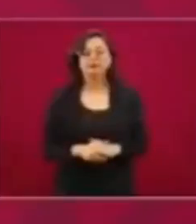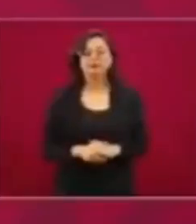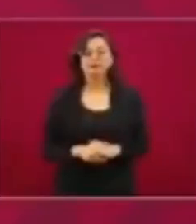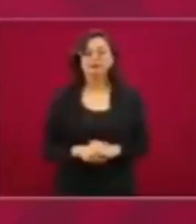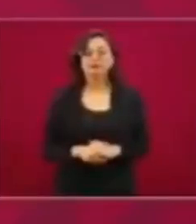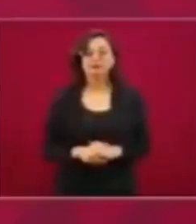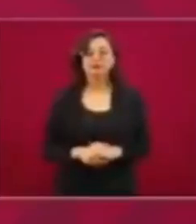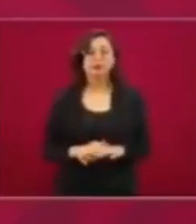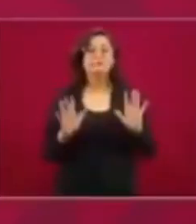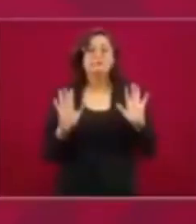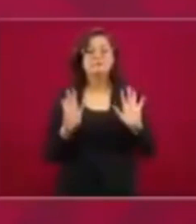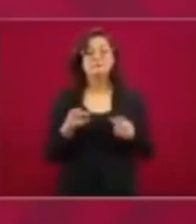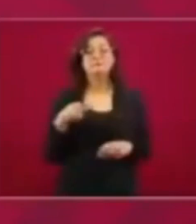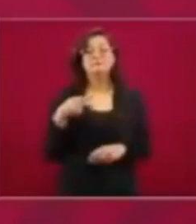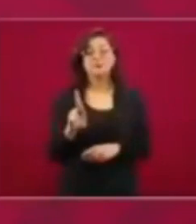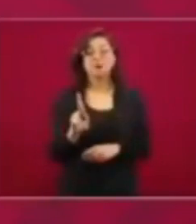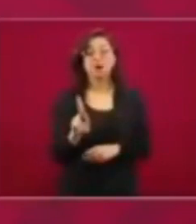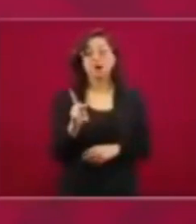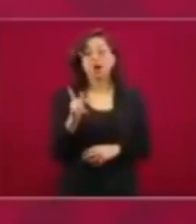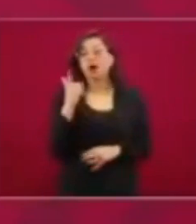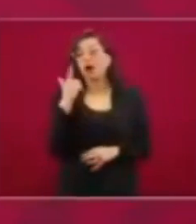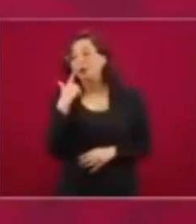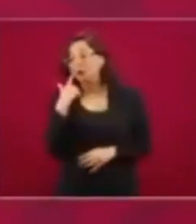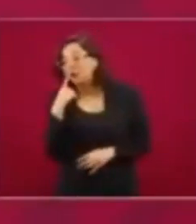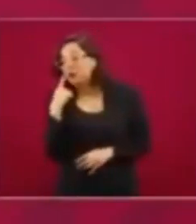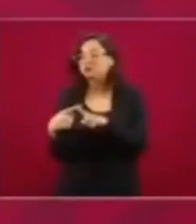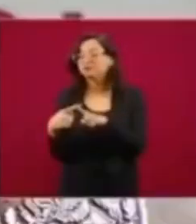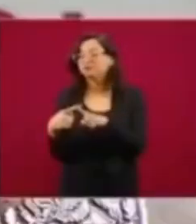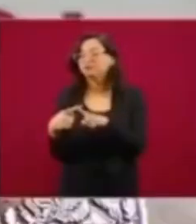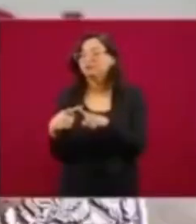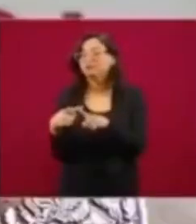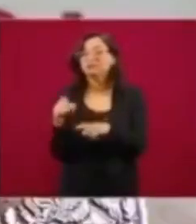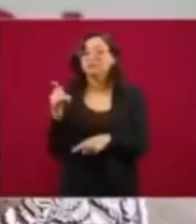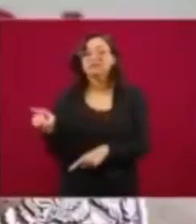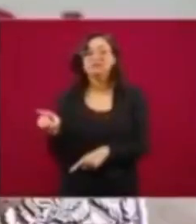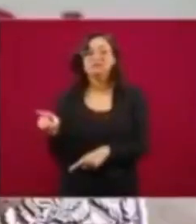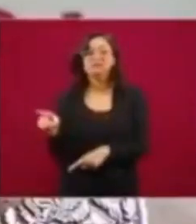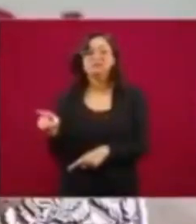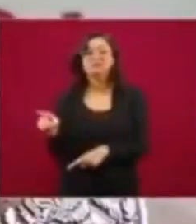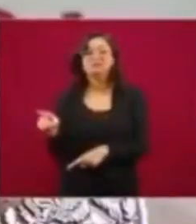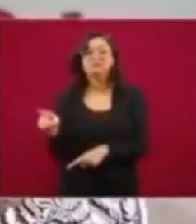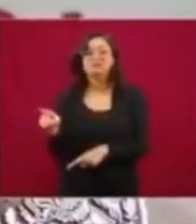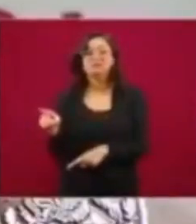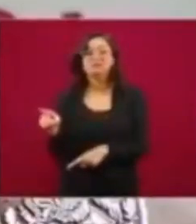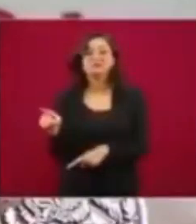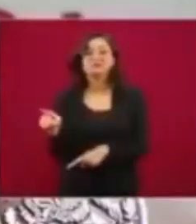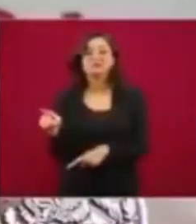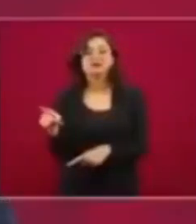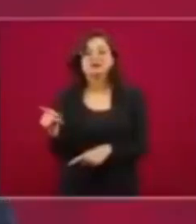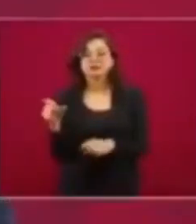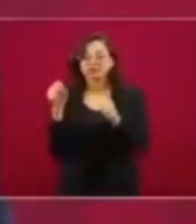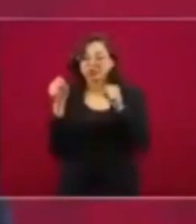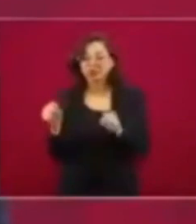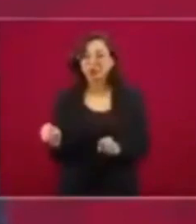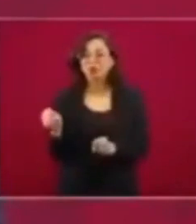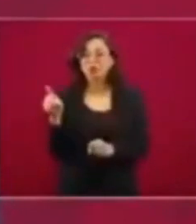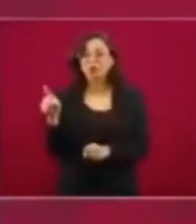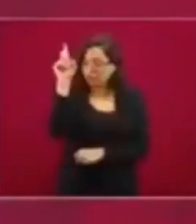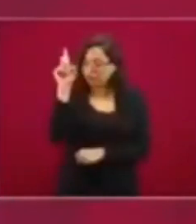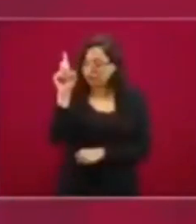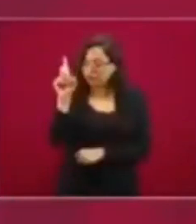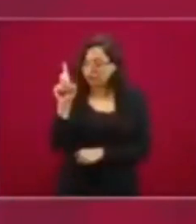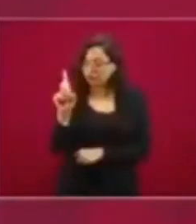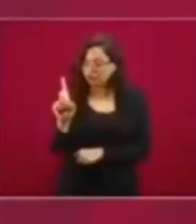Digo, nada más falta que yo compruebe de que va a misa todos los domingos.